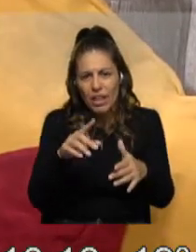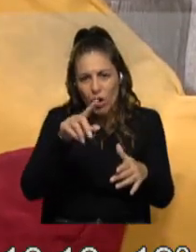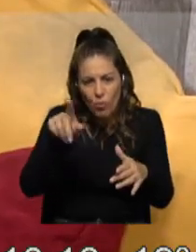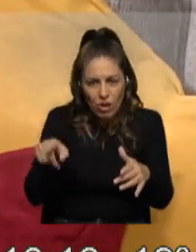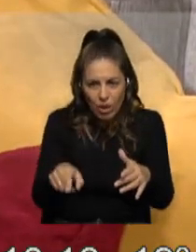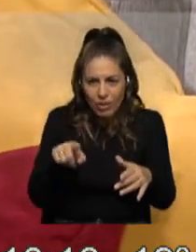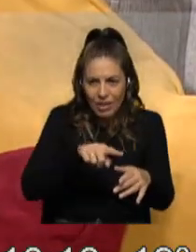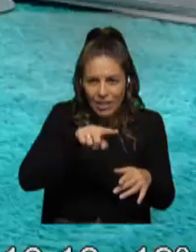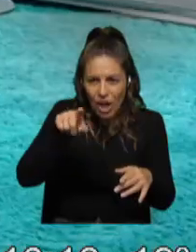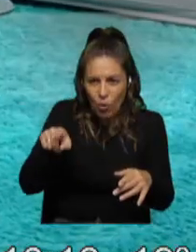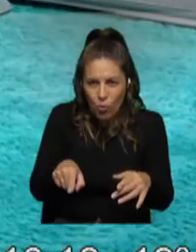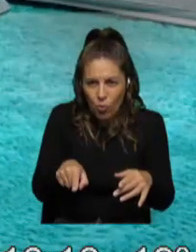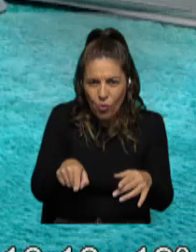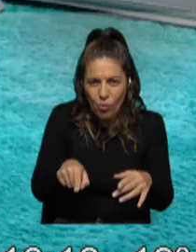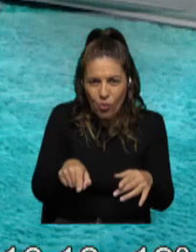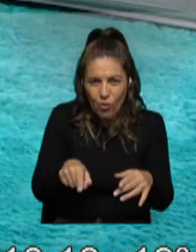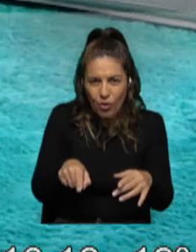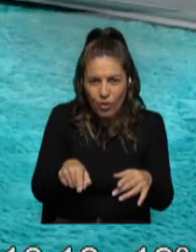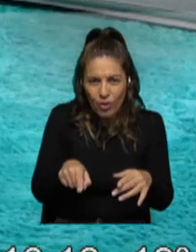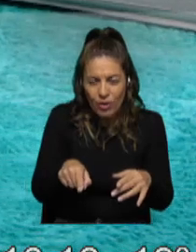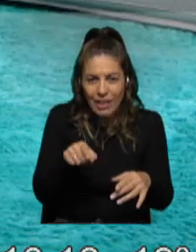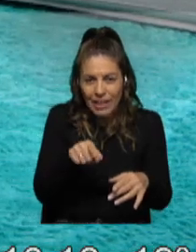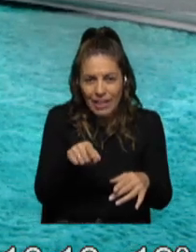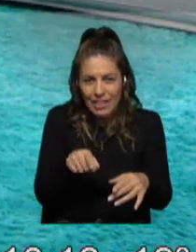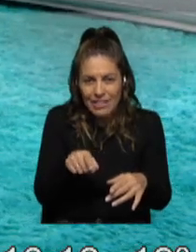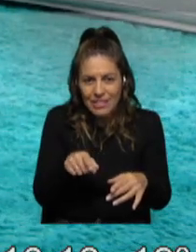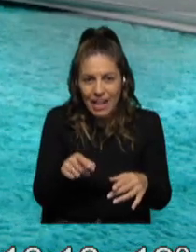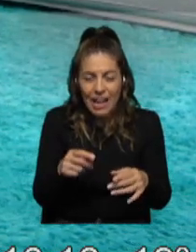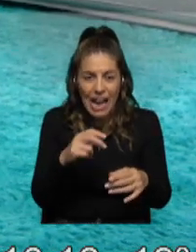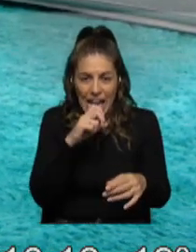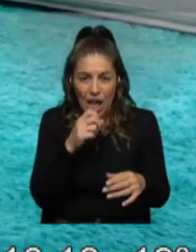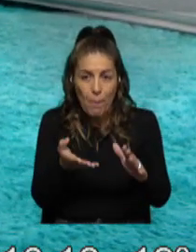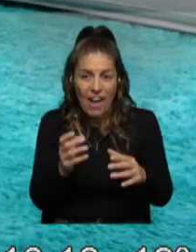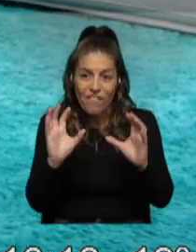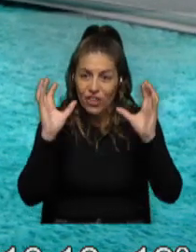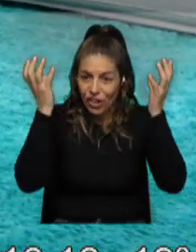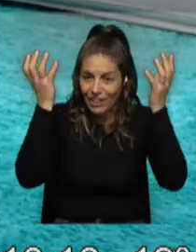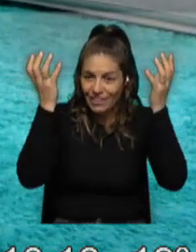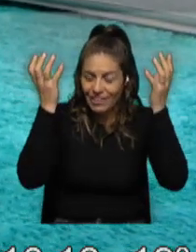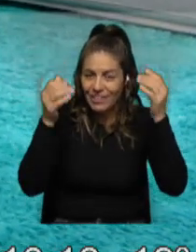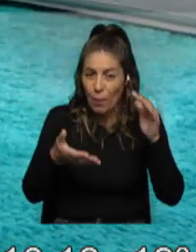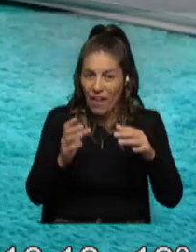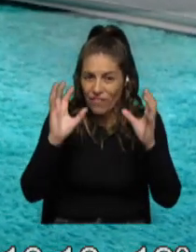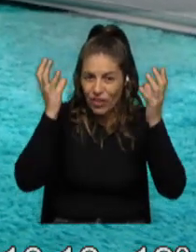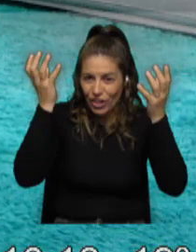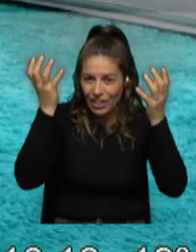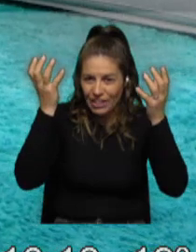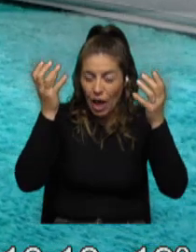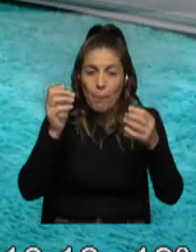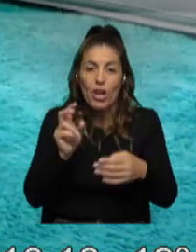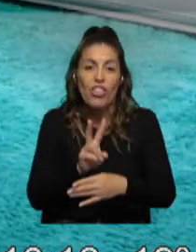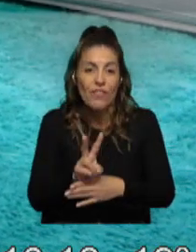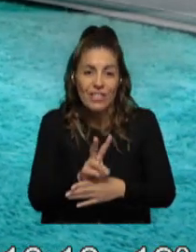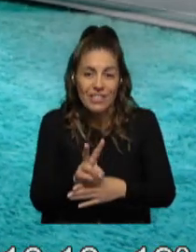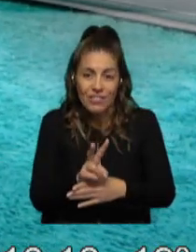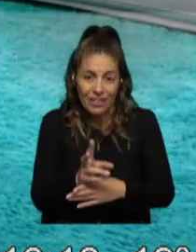la de los dibujitos, que es también para agrandarse. Ese tipo de agresividades suelen ser más violentas que las agresividades de índole ofensiva. Pero no